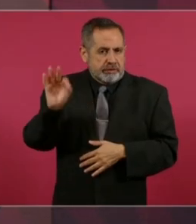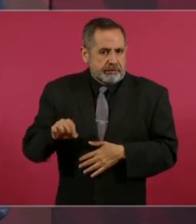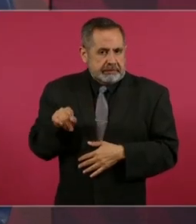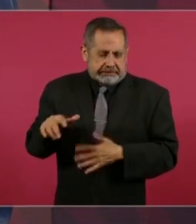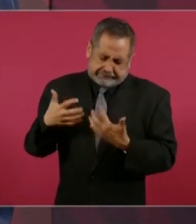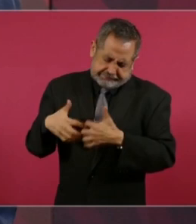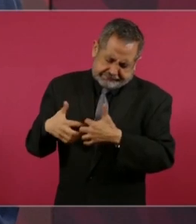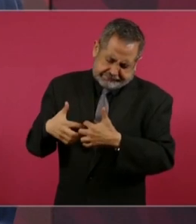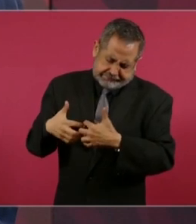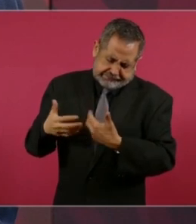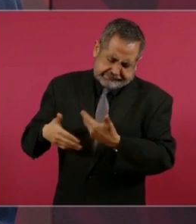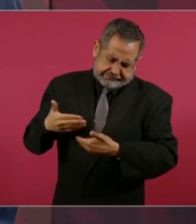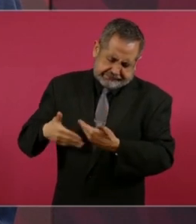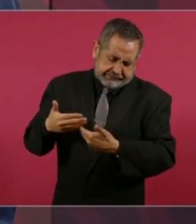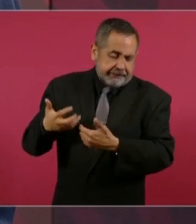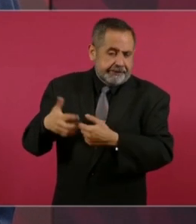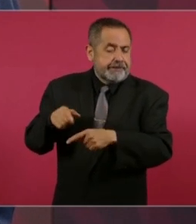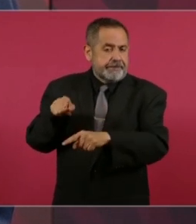38%.